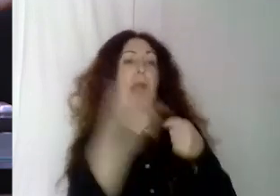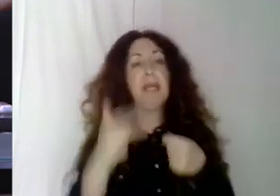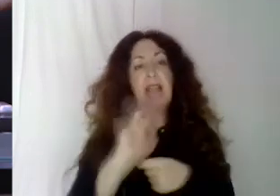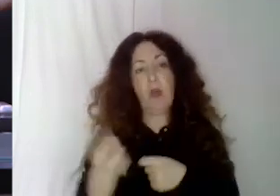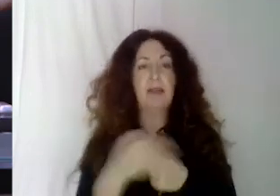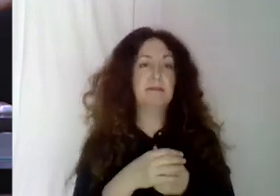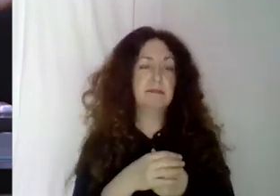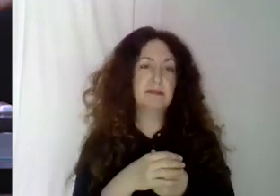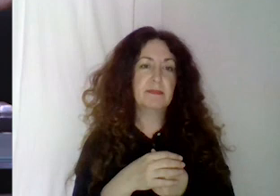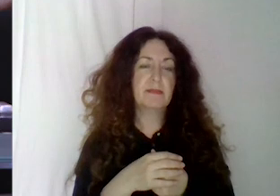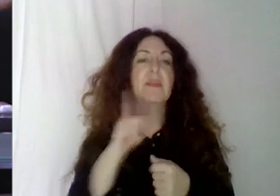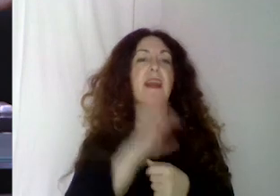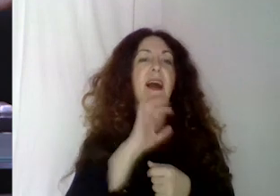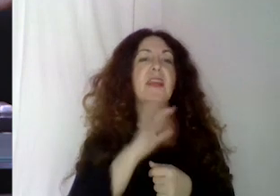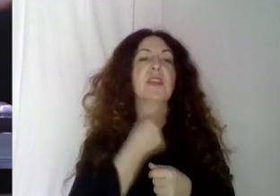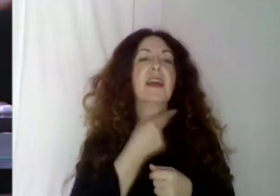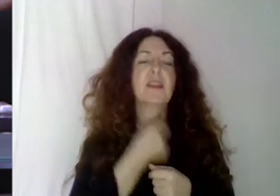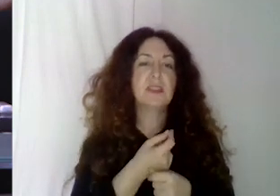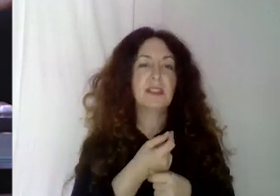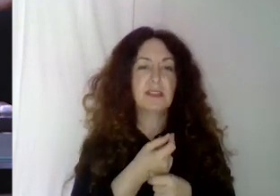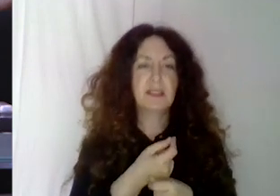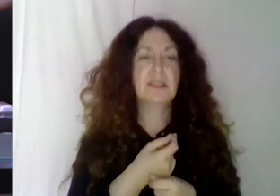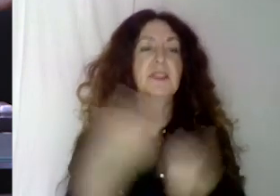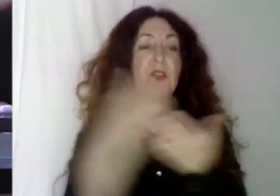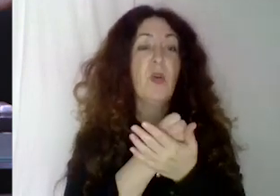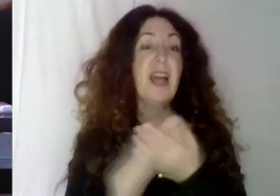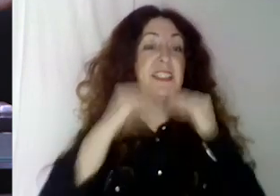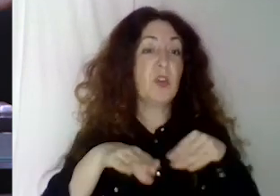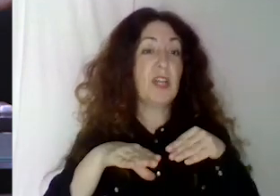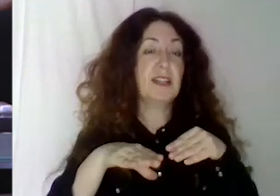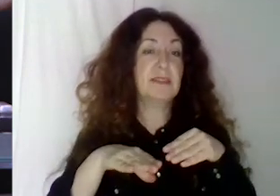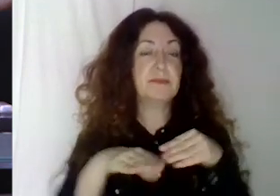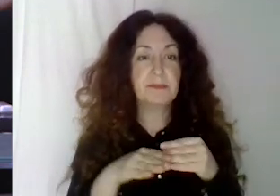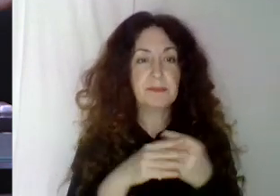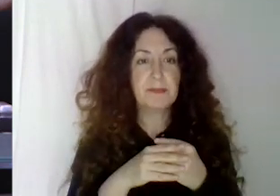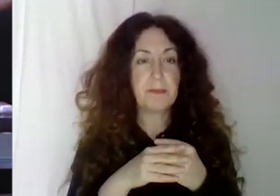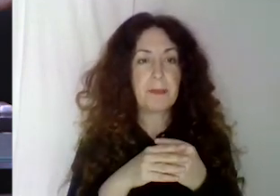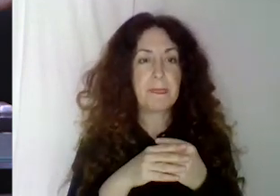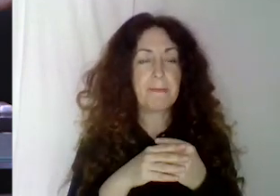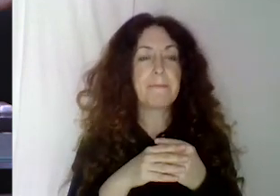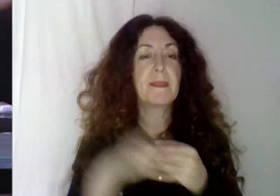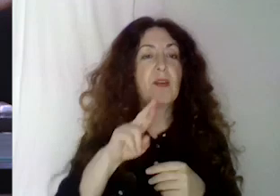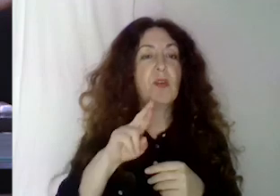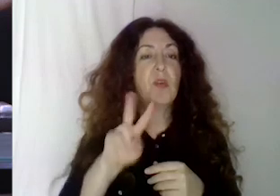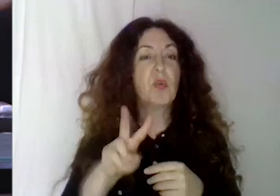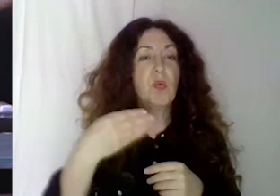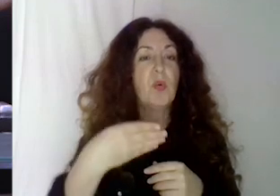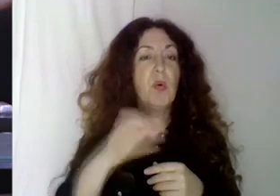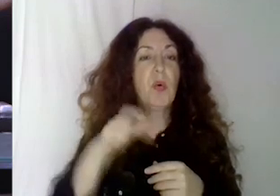Es decir, es alguien que está peleando por la vida. Y es muy diferente, yo creo, en ese caso, en los dos casos